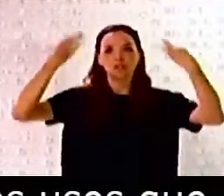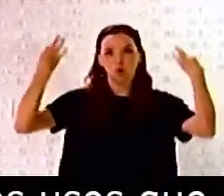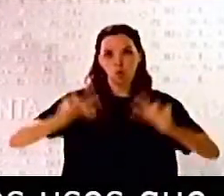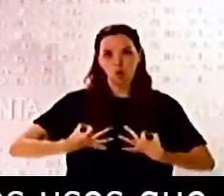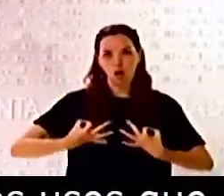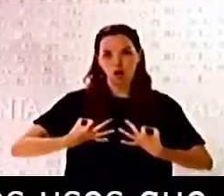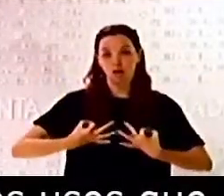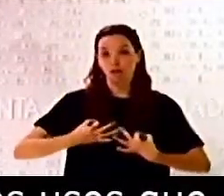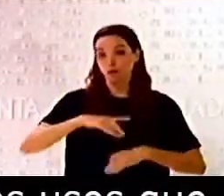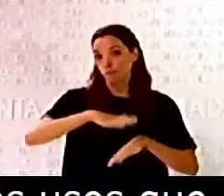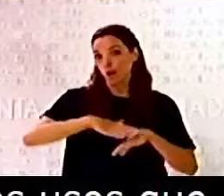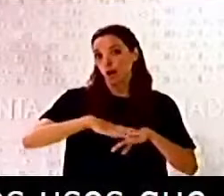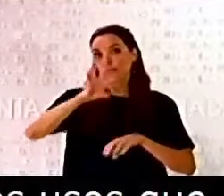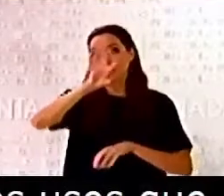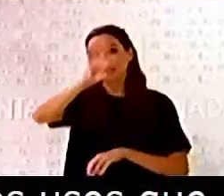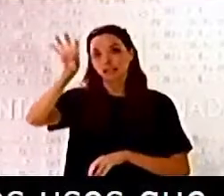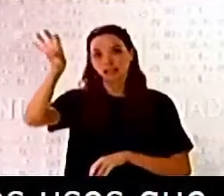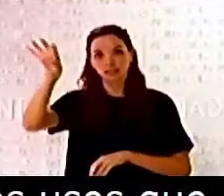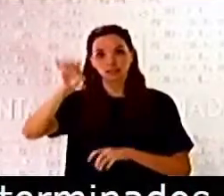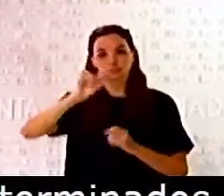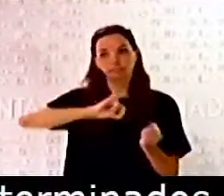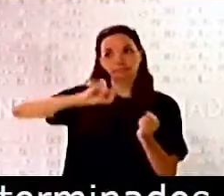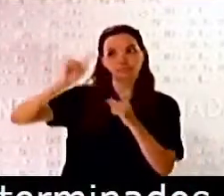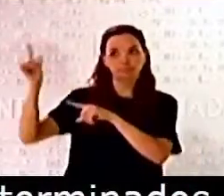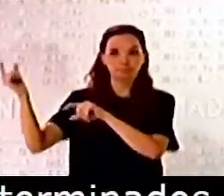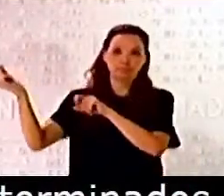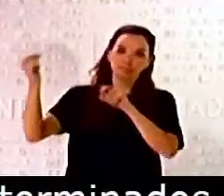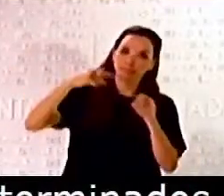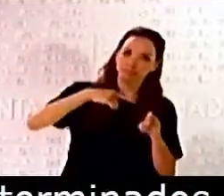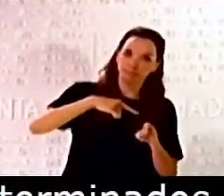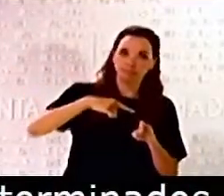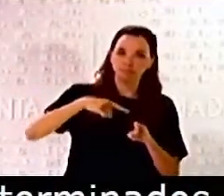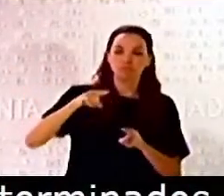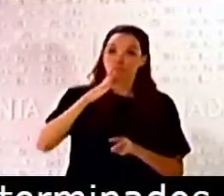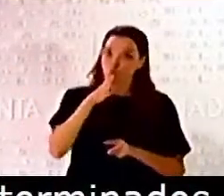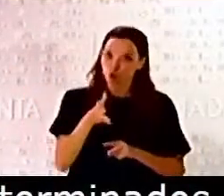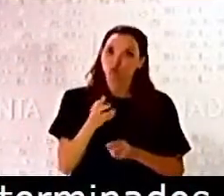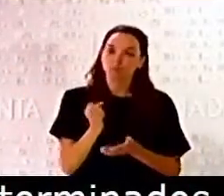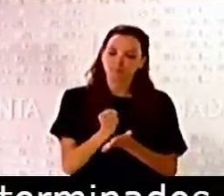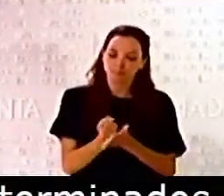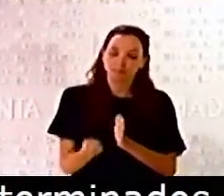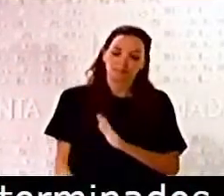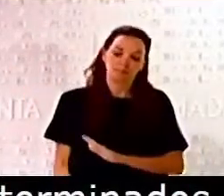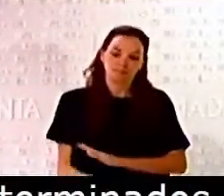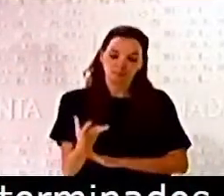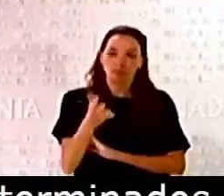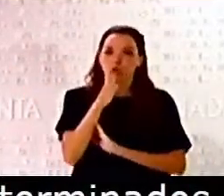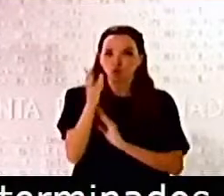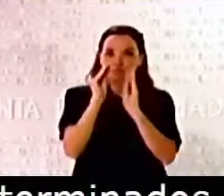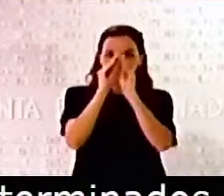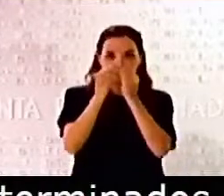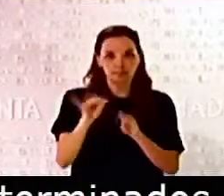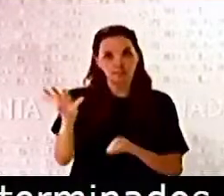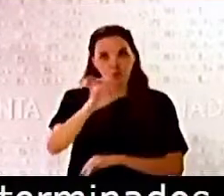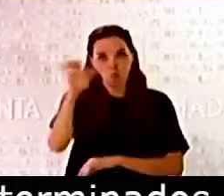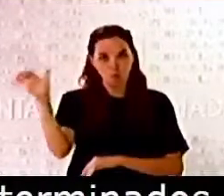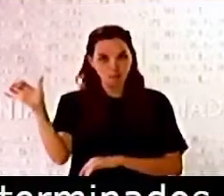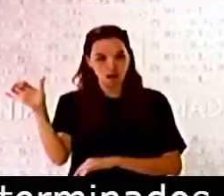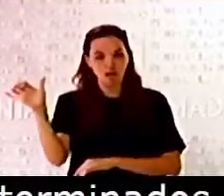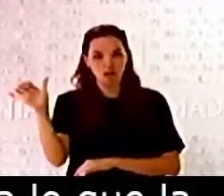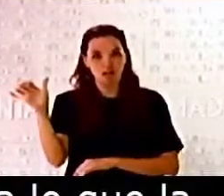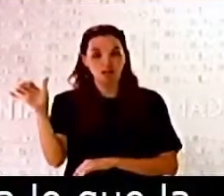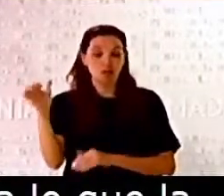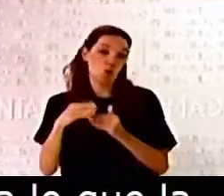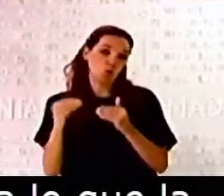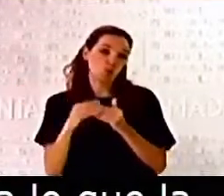entre determinados países, que es para lo que se concibió y para lo que la Unión Europea ha reglamentado la utilización